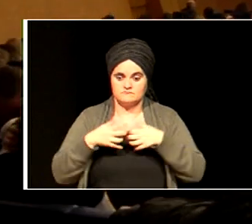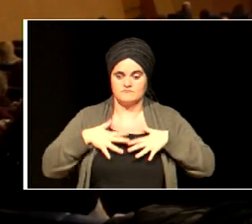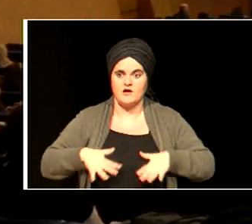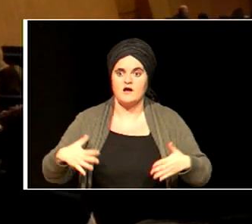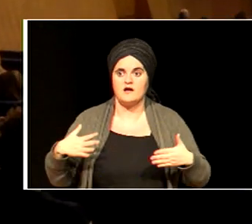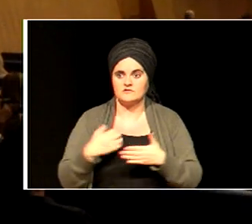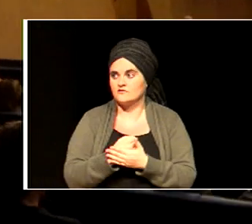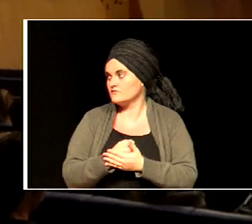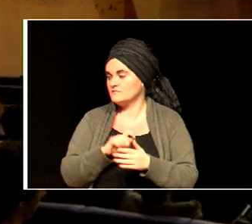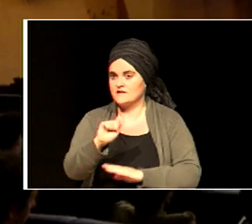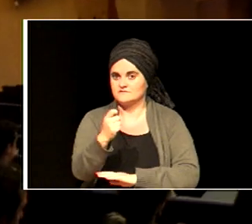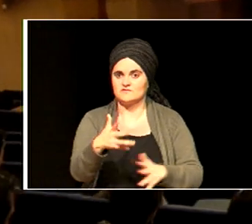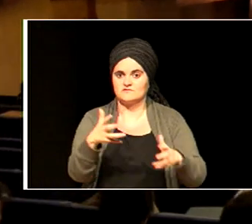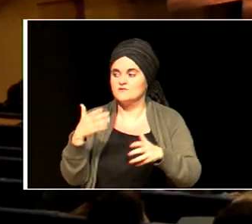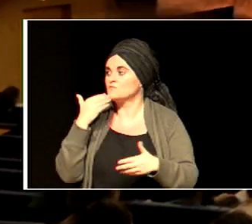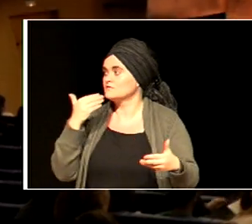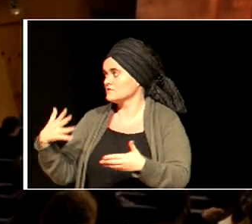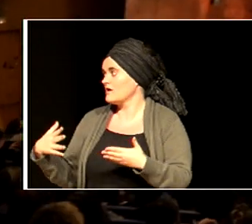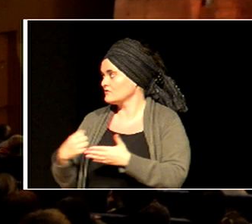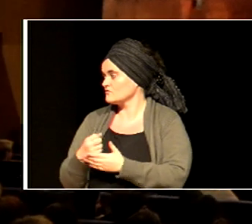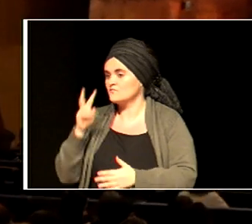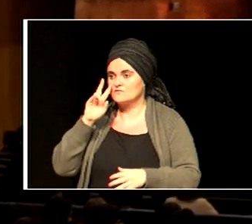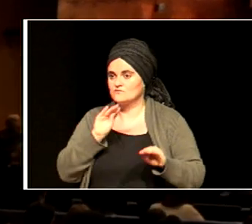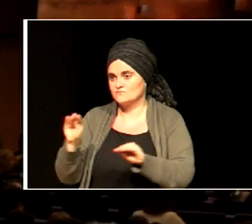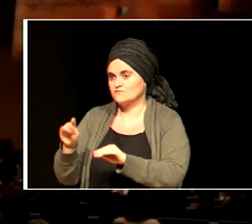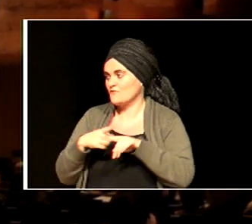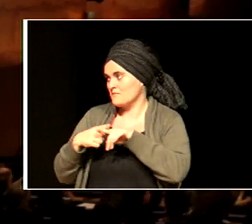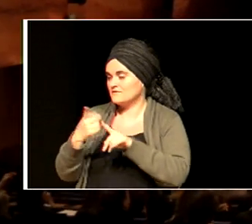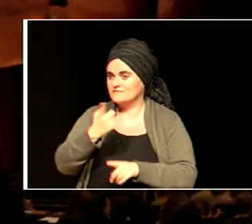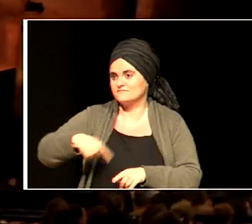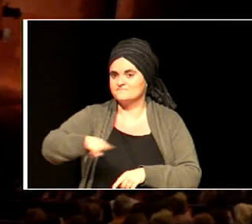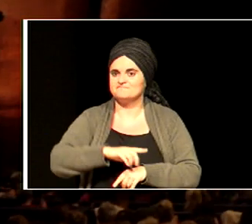lortzeko. Eskerrik asko guztiei zuen esperientzia konpartitzeagatik.